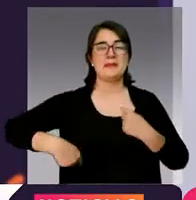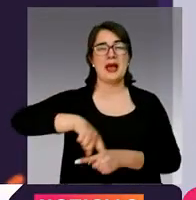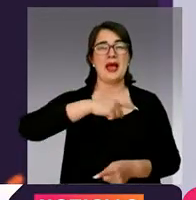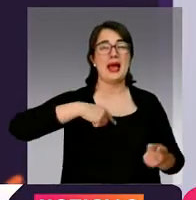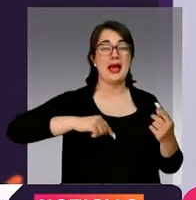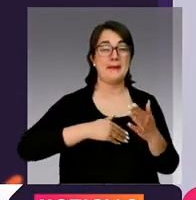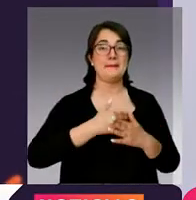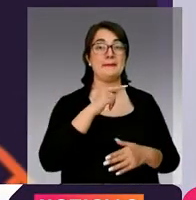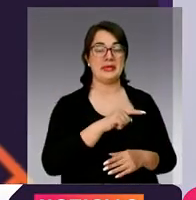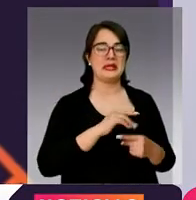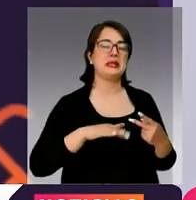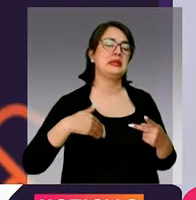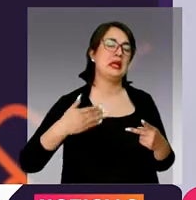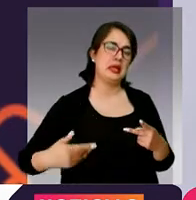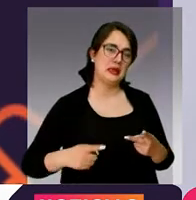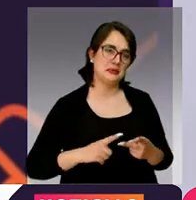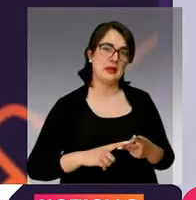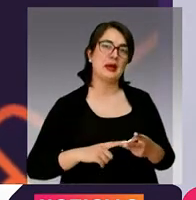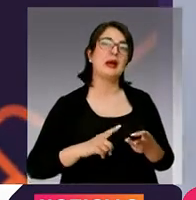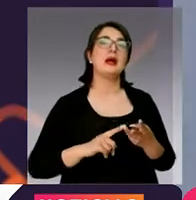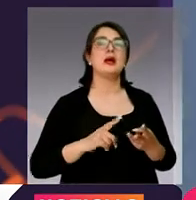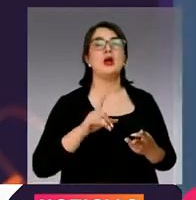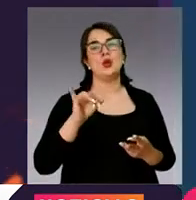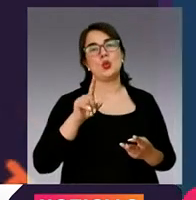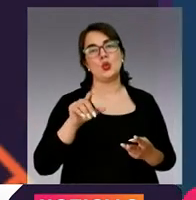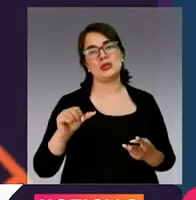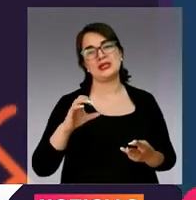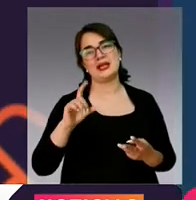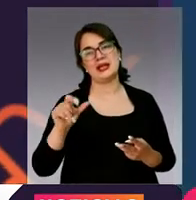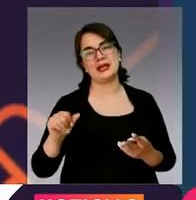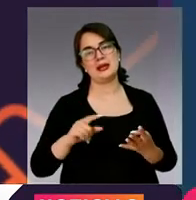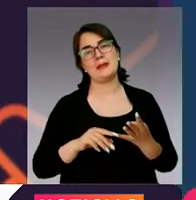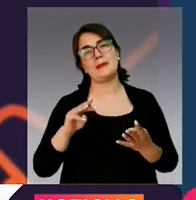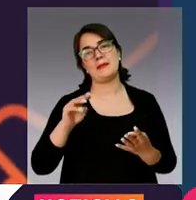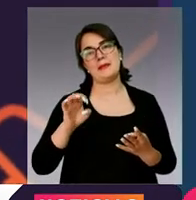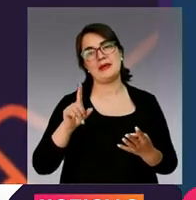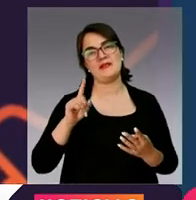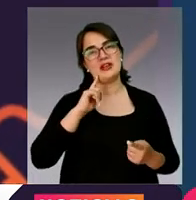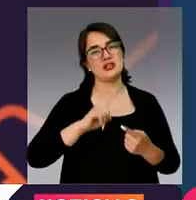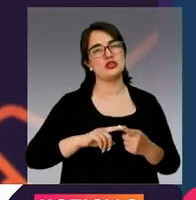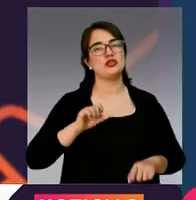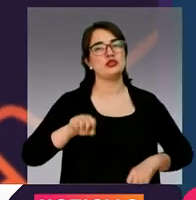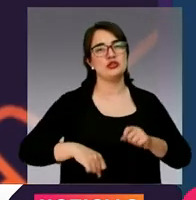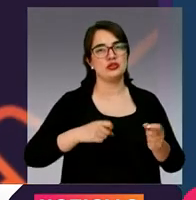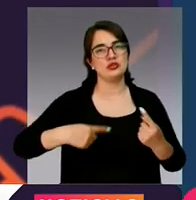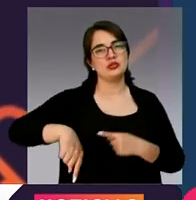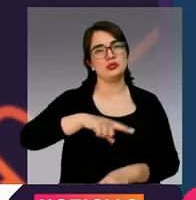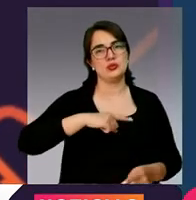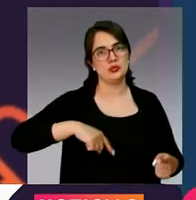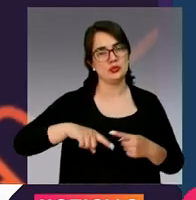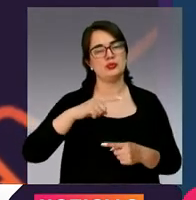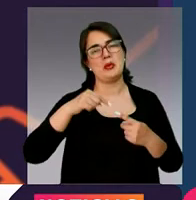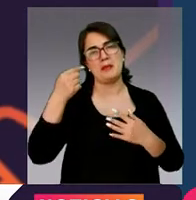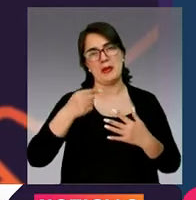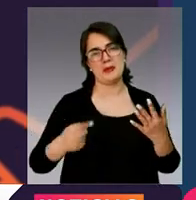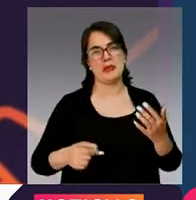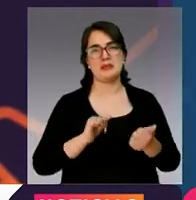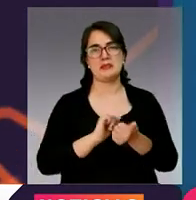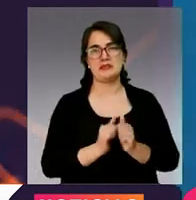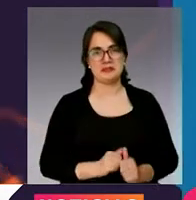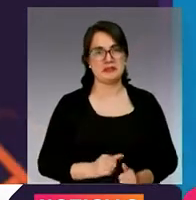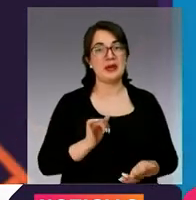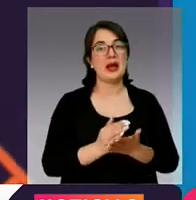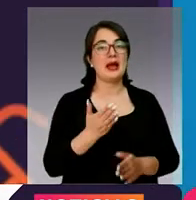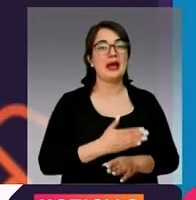tarde llegaron también los bronces de María Luisa Calle y Mabel Mosquera en ciclismo de pista y halterofilia respectivamente en Atenas